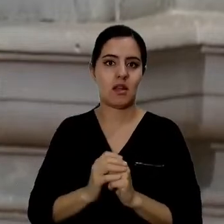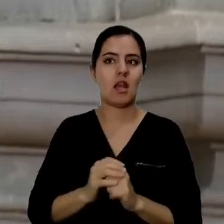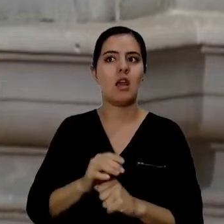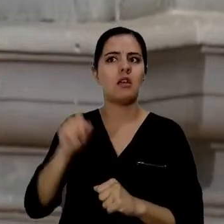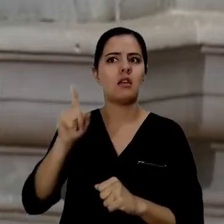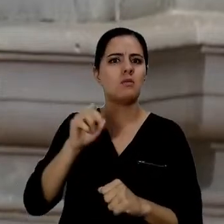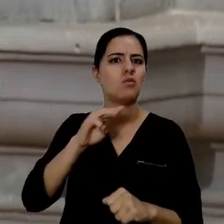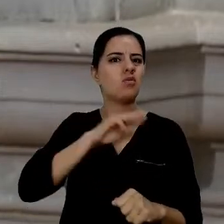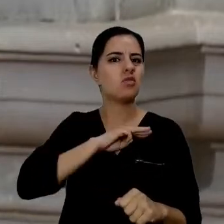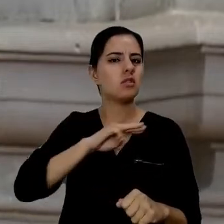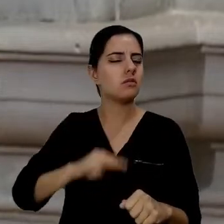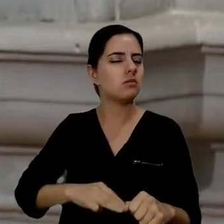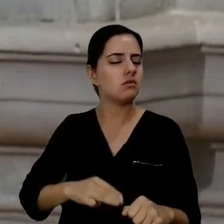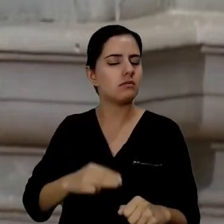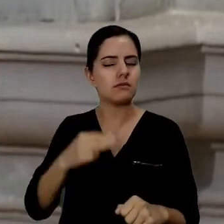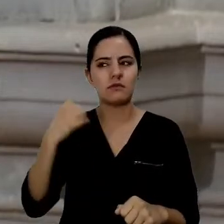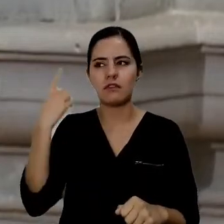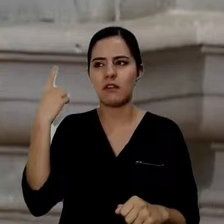delincuencia.